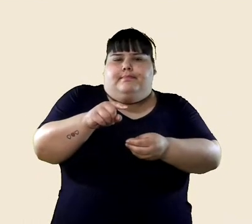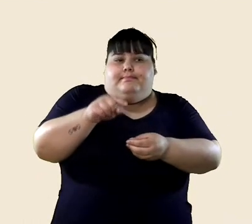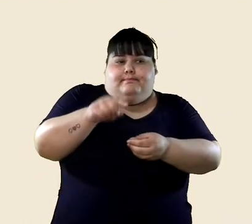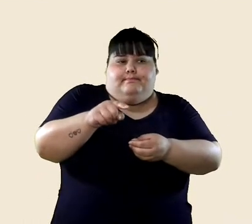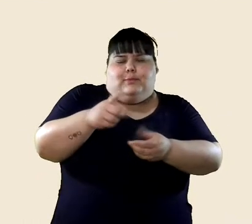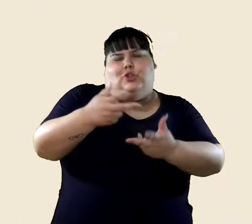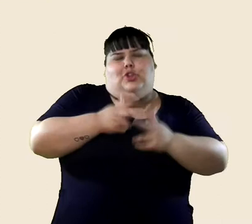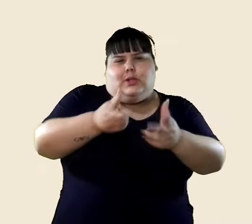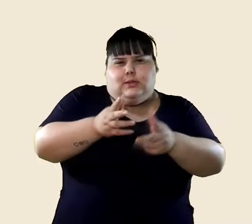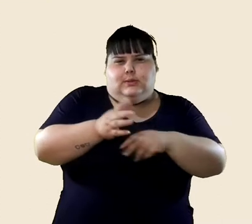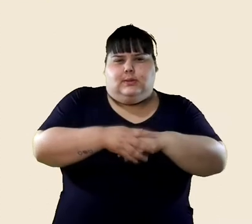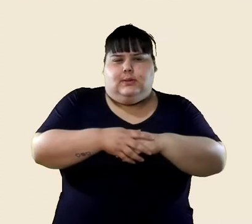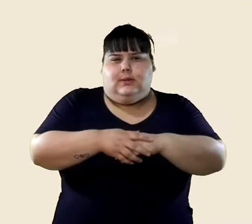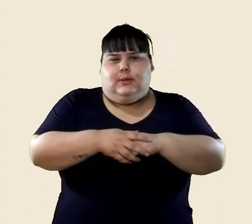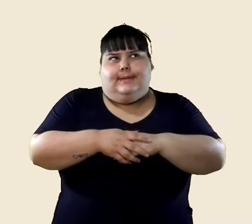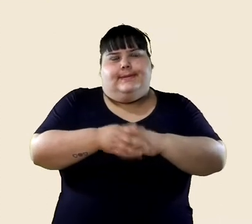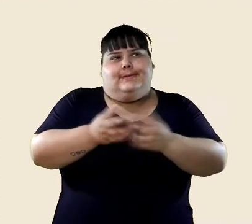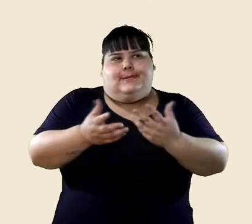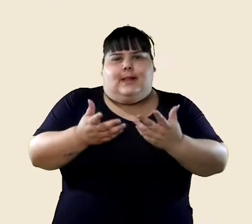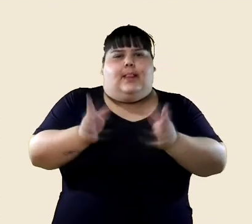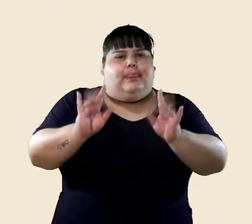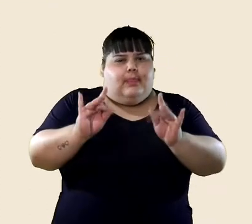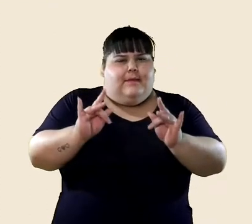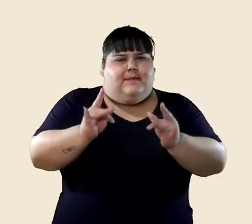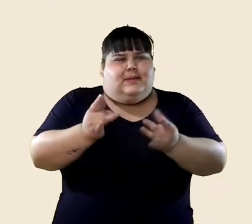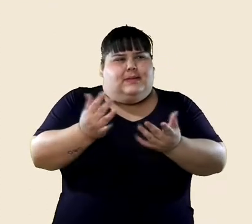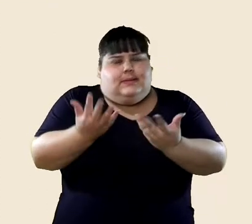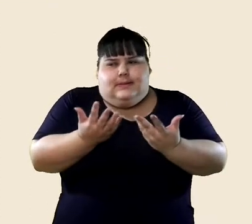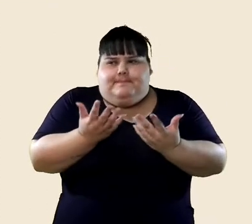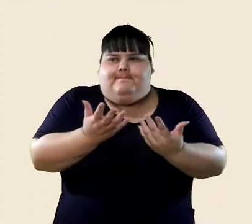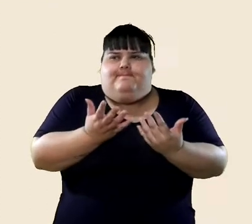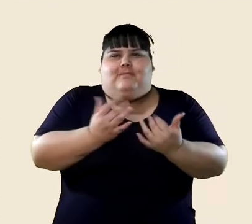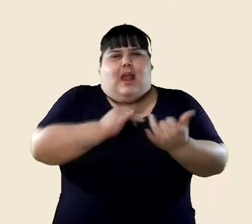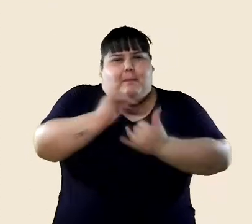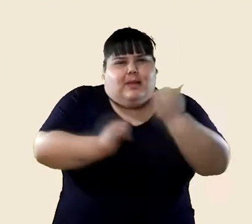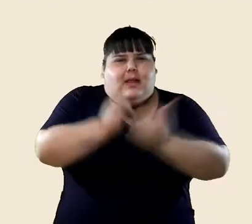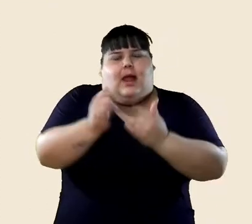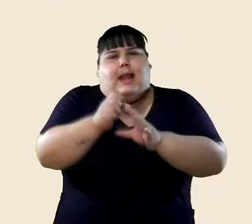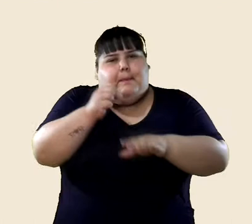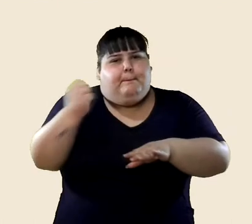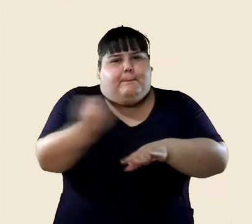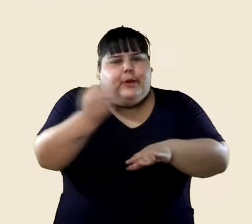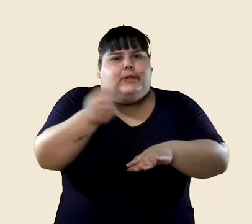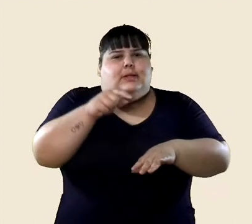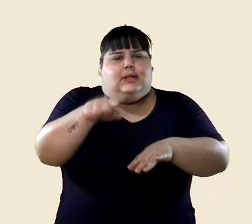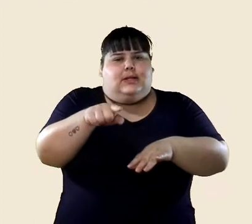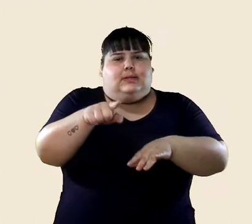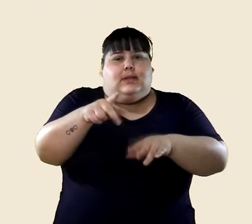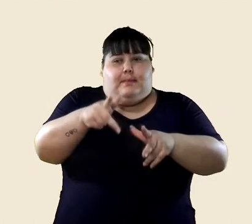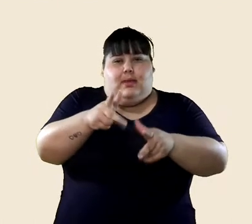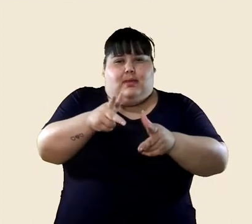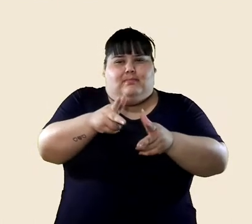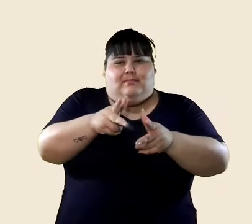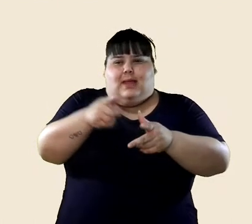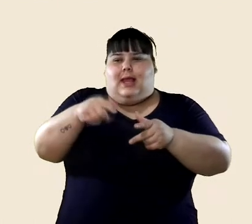por ahí es difícil explicar la importancia que tiene esto y difícil transmitir la importancia que